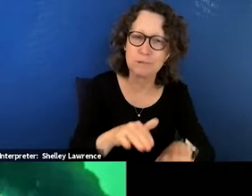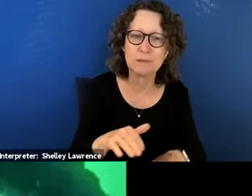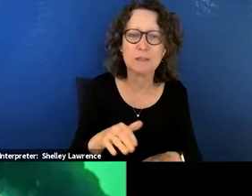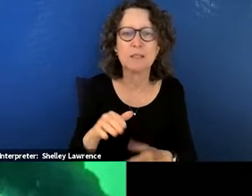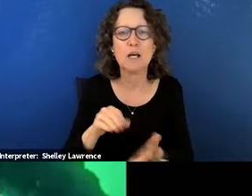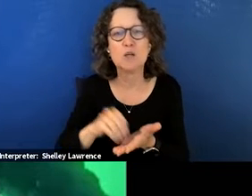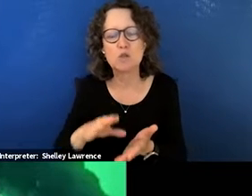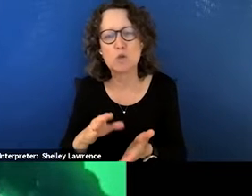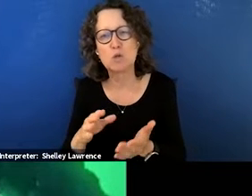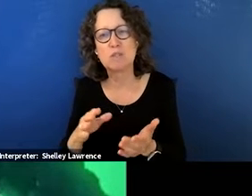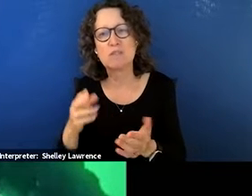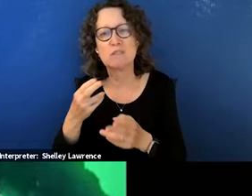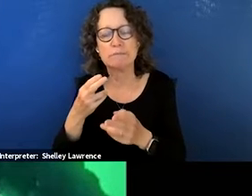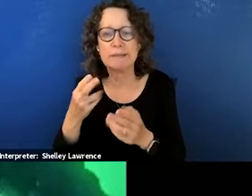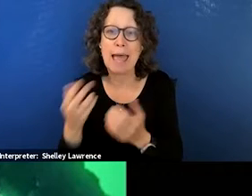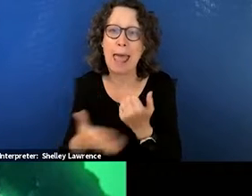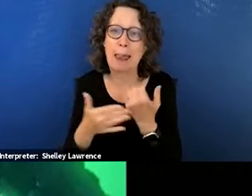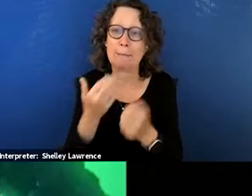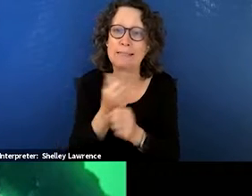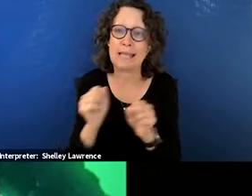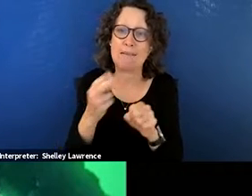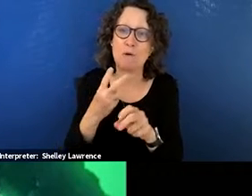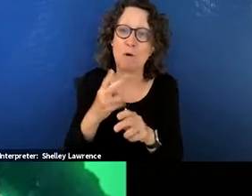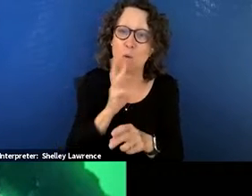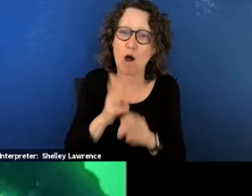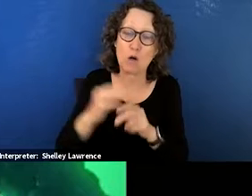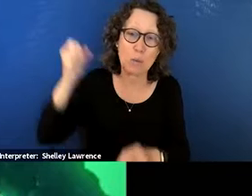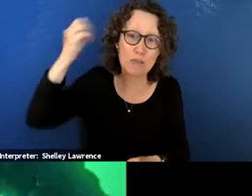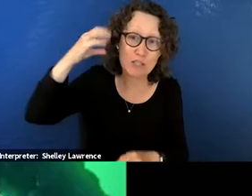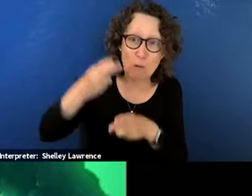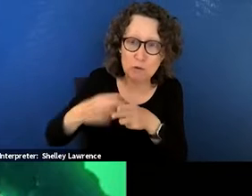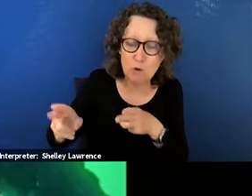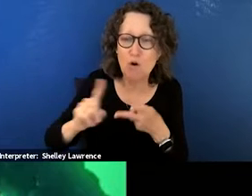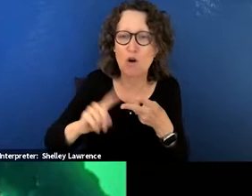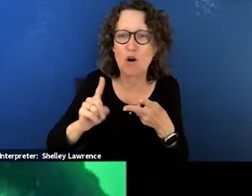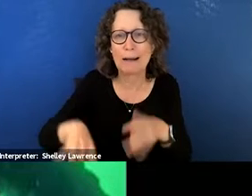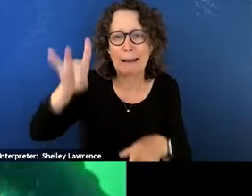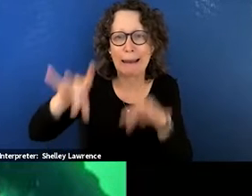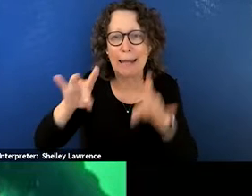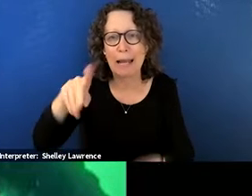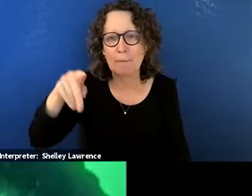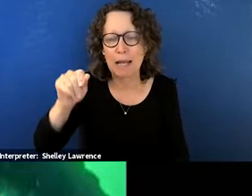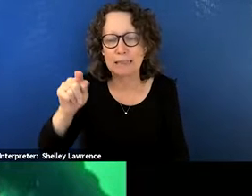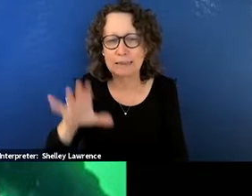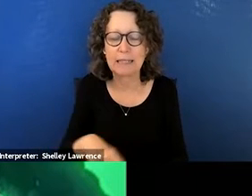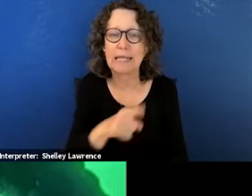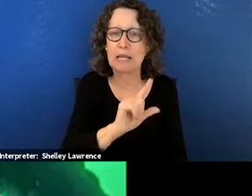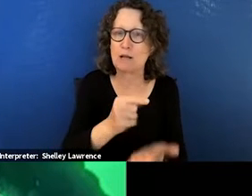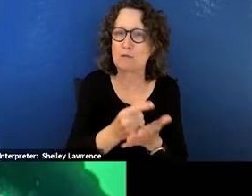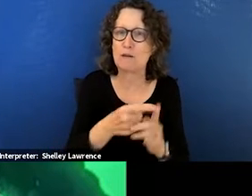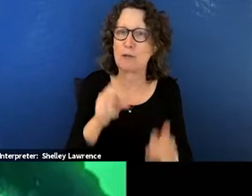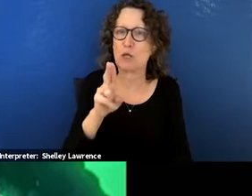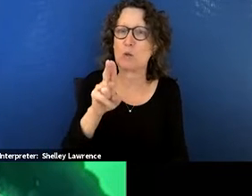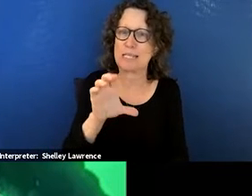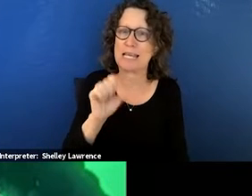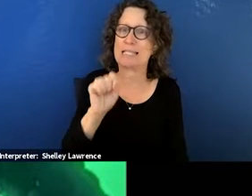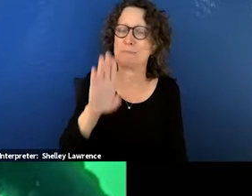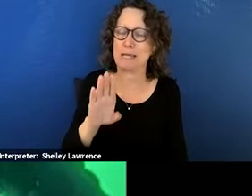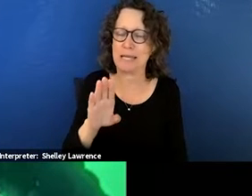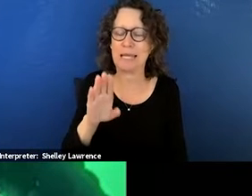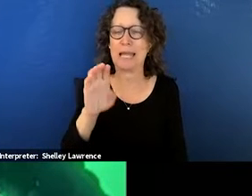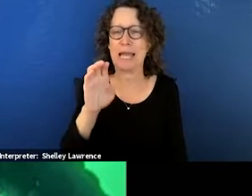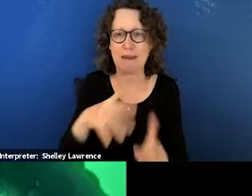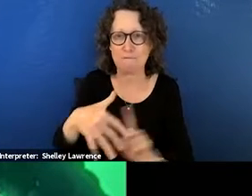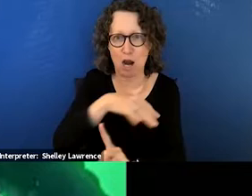uso del plástico y usaran menos agua. De Catalina se graduó con una maestría de UCSB en